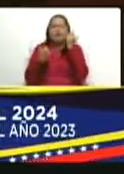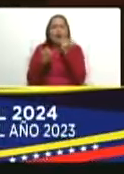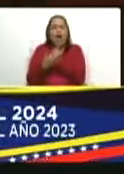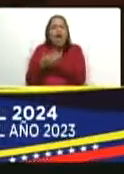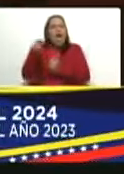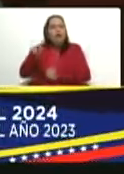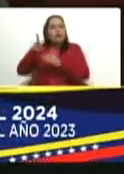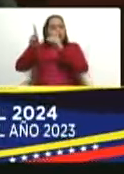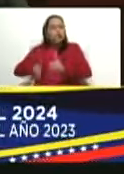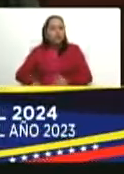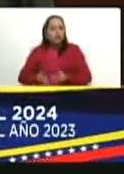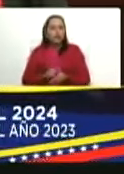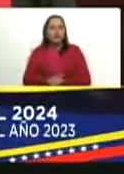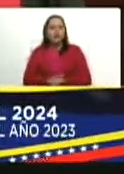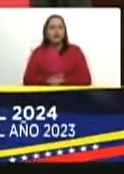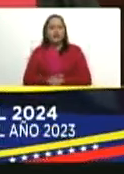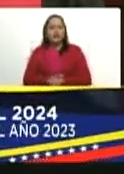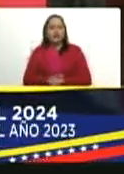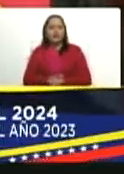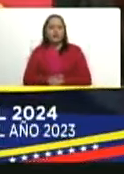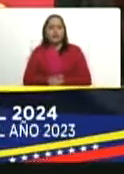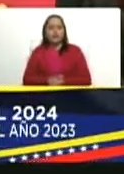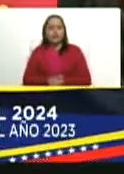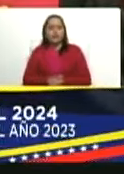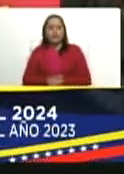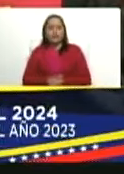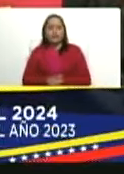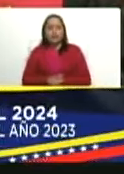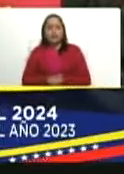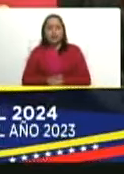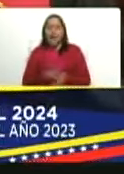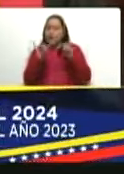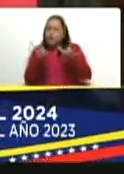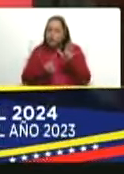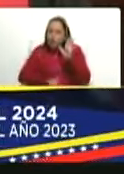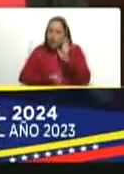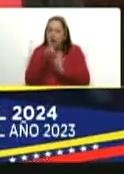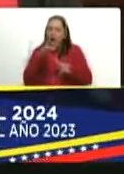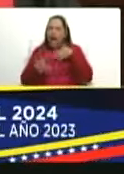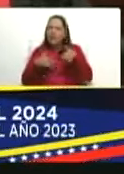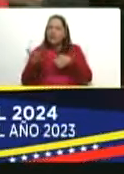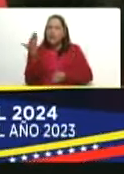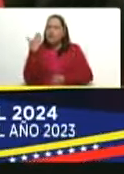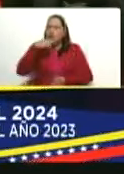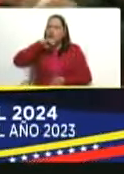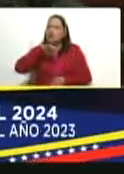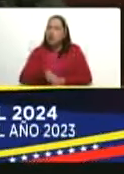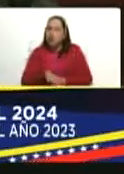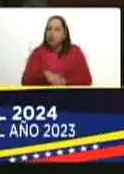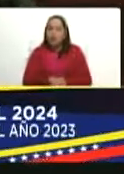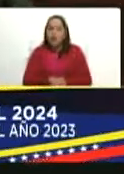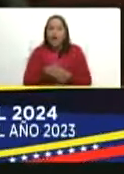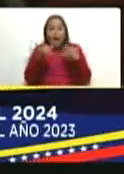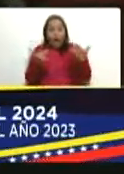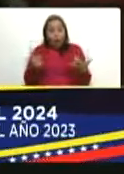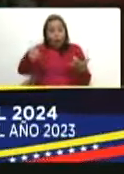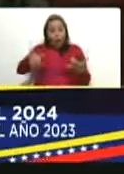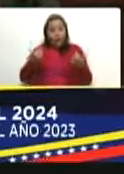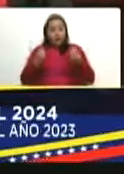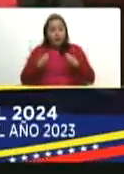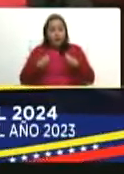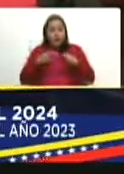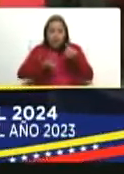estas decisiones. En esta fase de desarrollo, en este momento que estamos viviendo, en esta fase